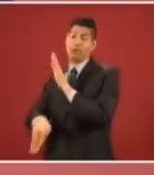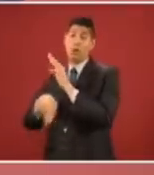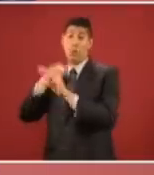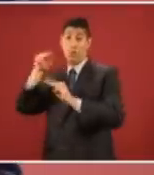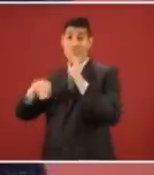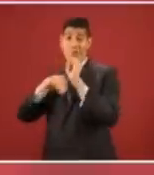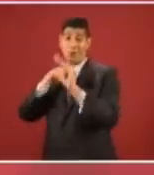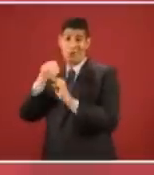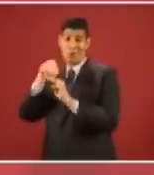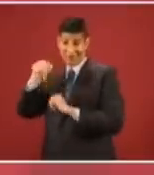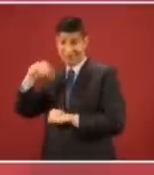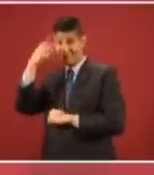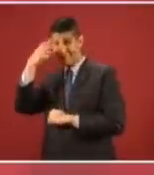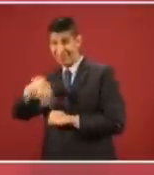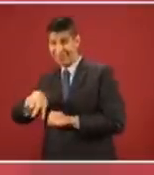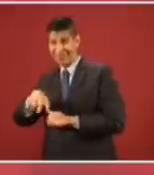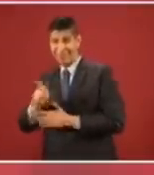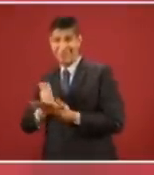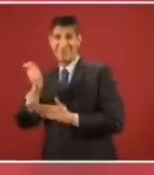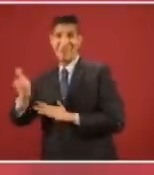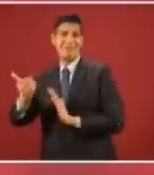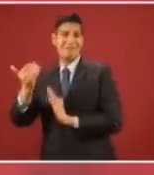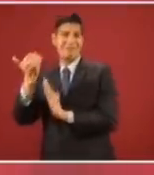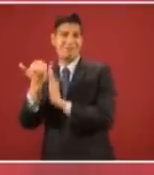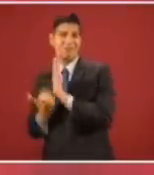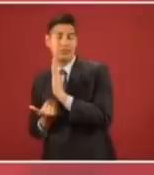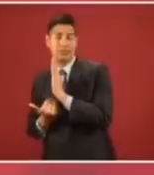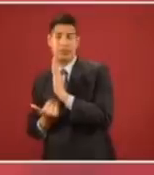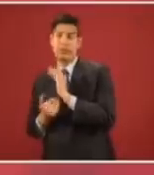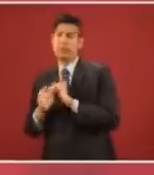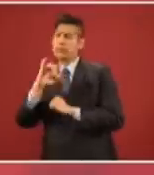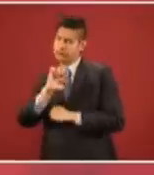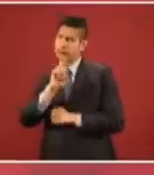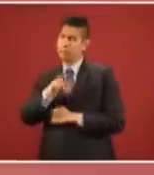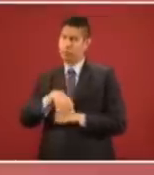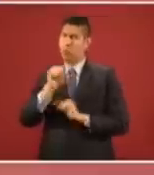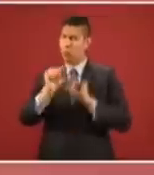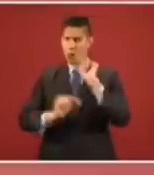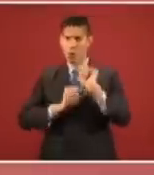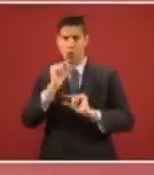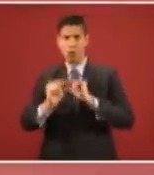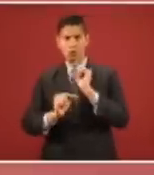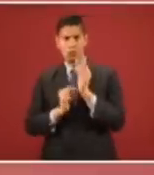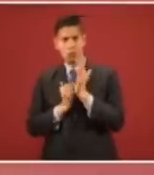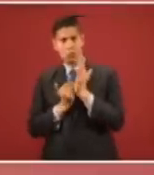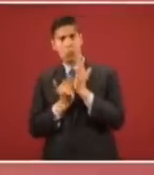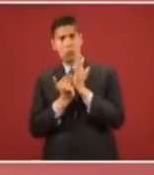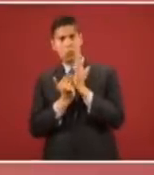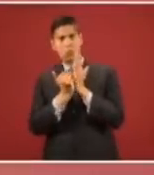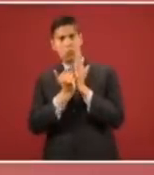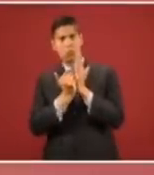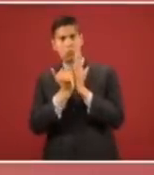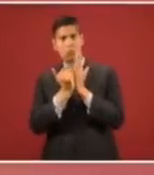Es más bajo el salario mínimo en México, a pesar de que lo hemos aumentado en 16 y en 20%,